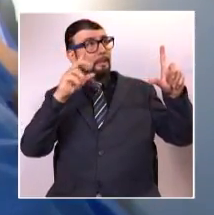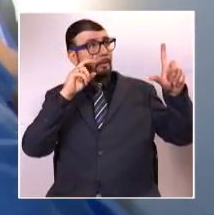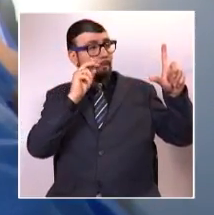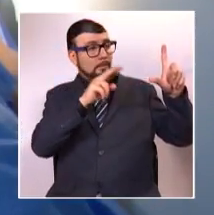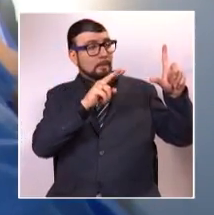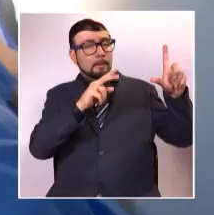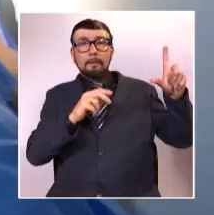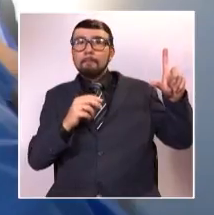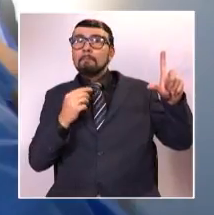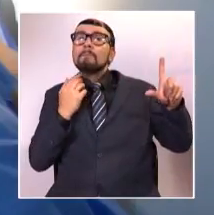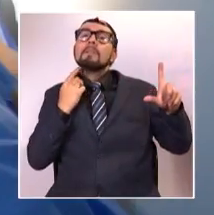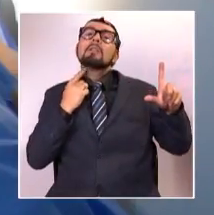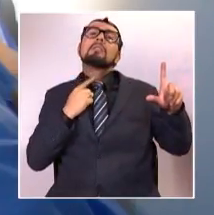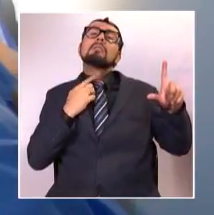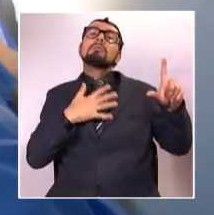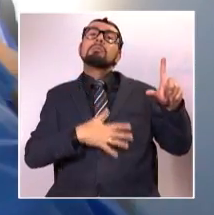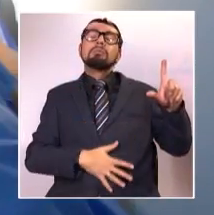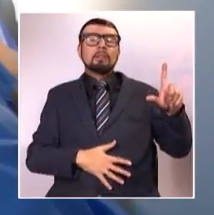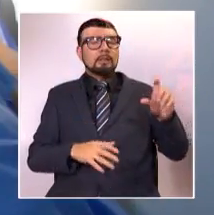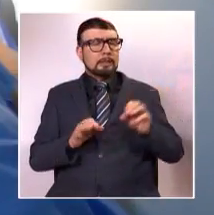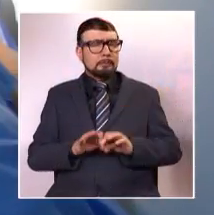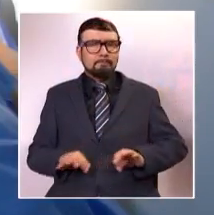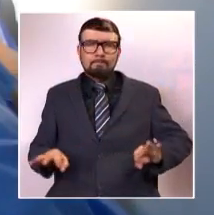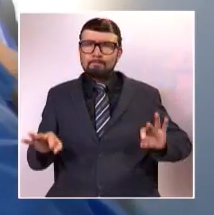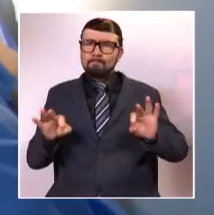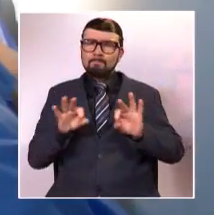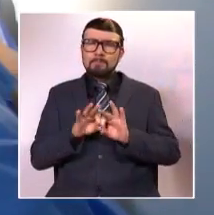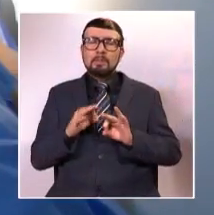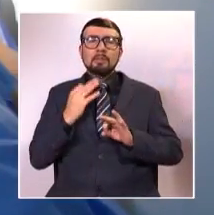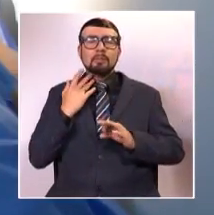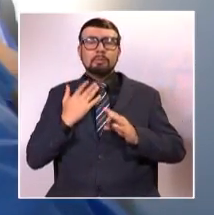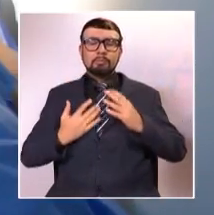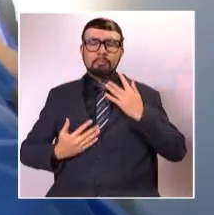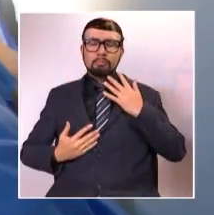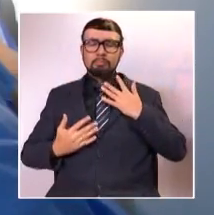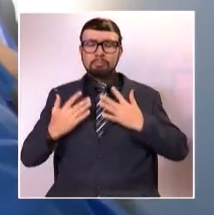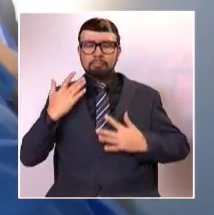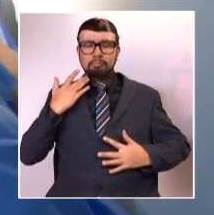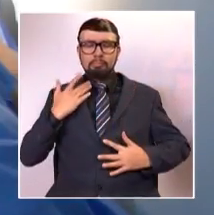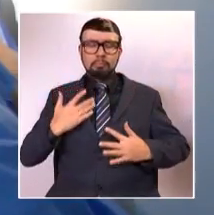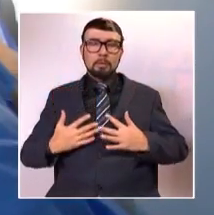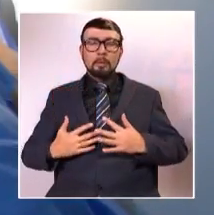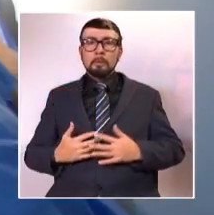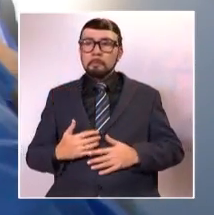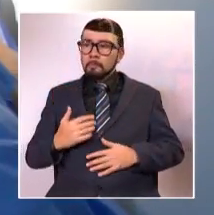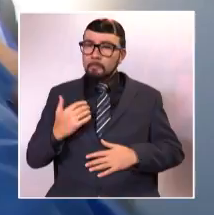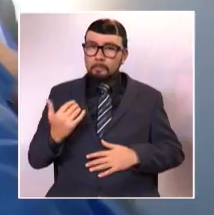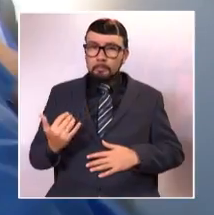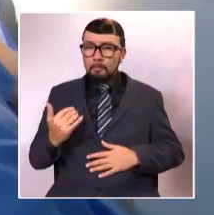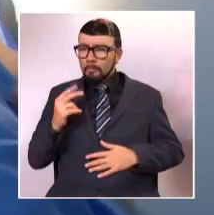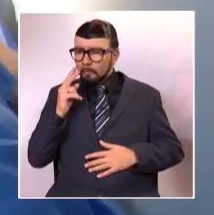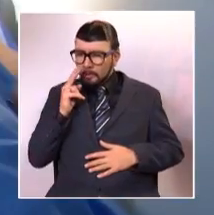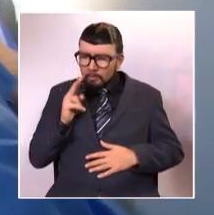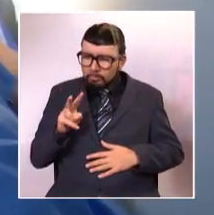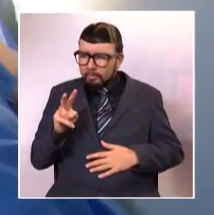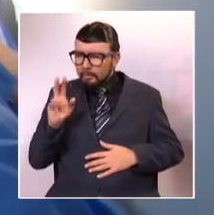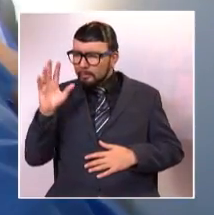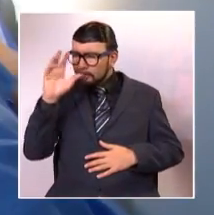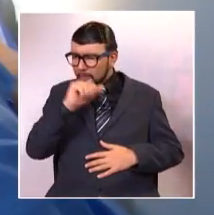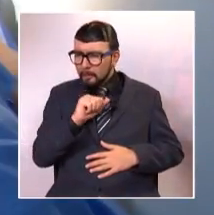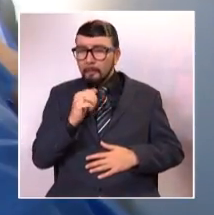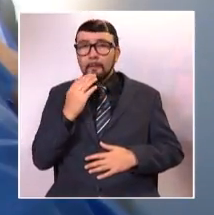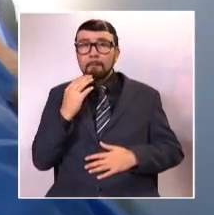glándula muy importante que estamos viendo. Vamos a ver si con la imagen vemos acá. Esta